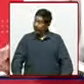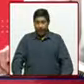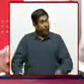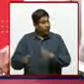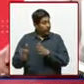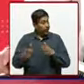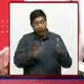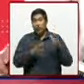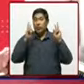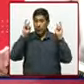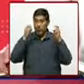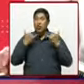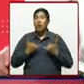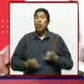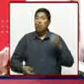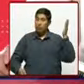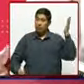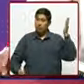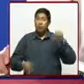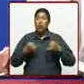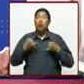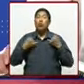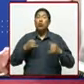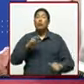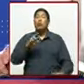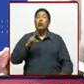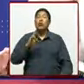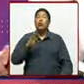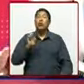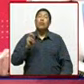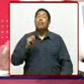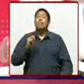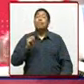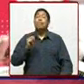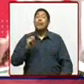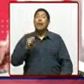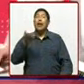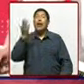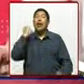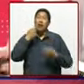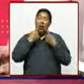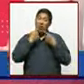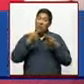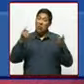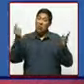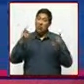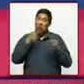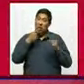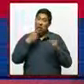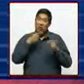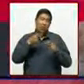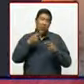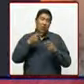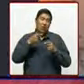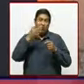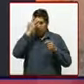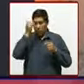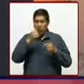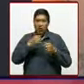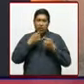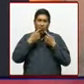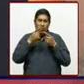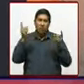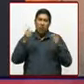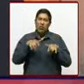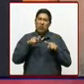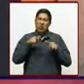Cambiamos de tema porque hoy este joven, Rubén Blanco, a quien ustedes están viendo, que se ha hecho tristemente famoso, el TikToker acusado por el delito de difusión